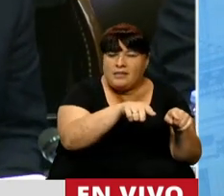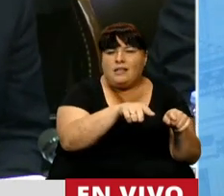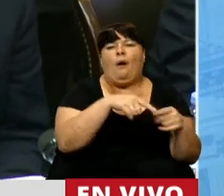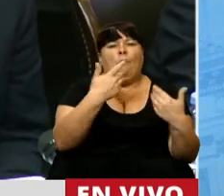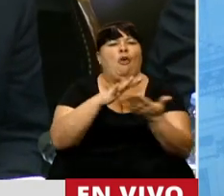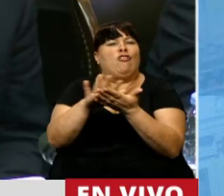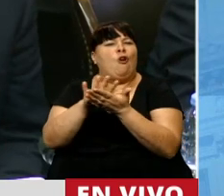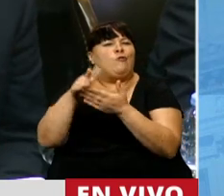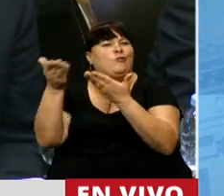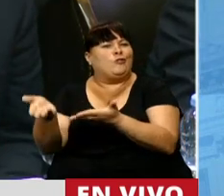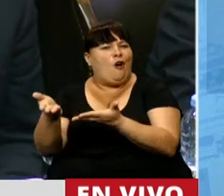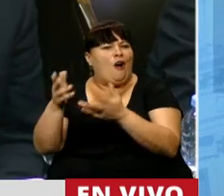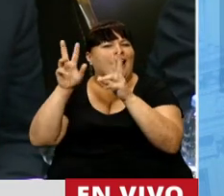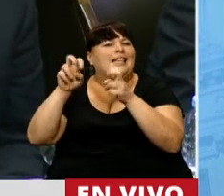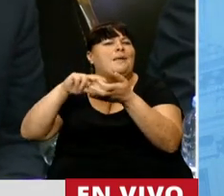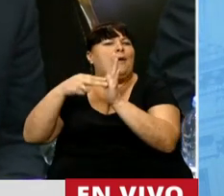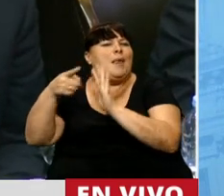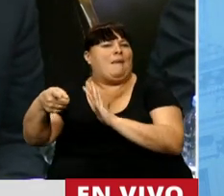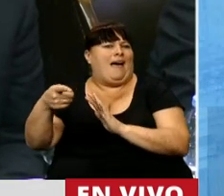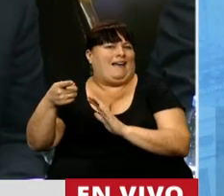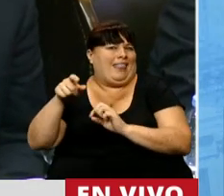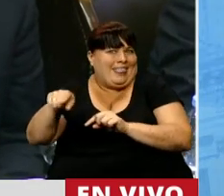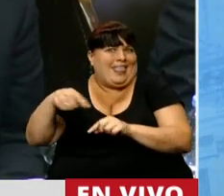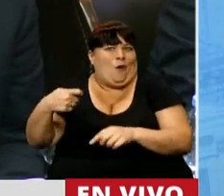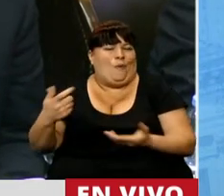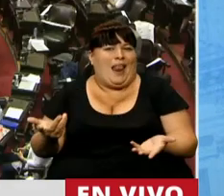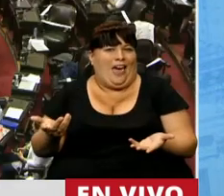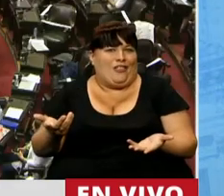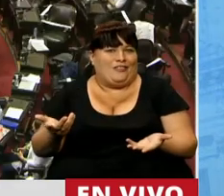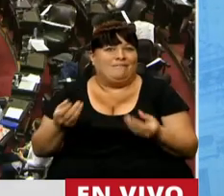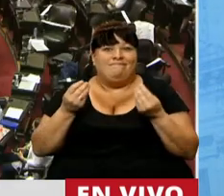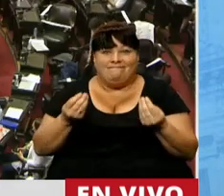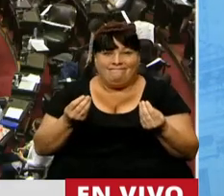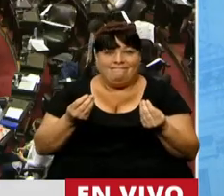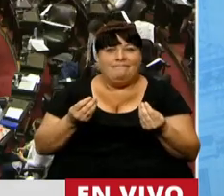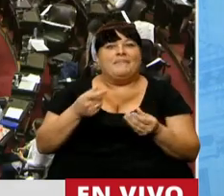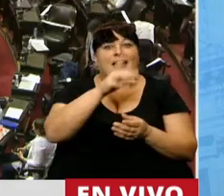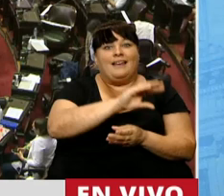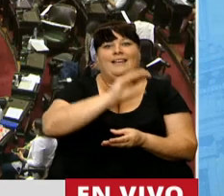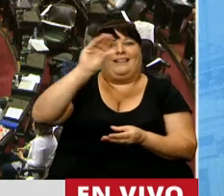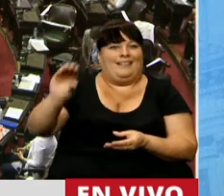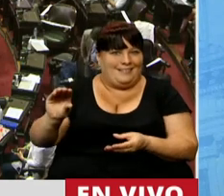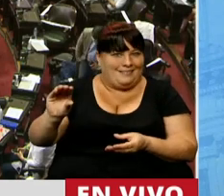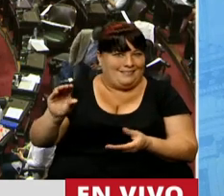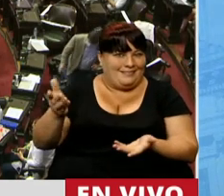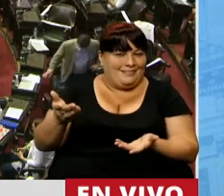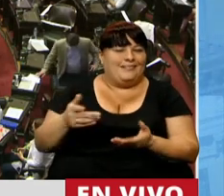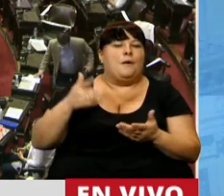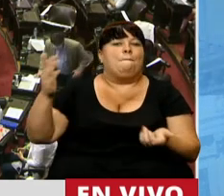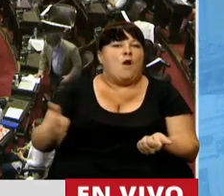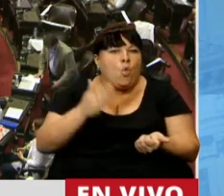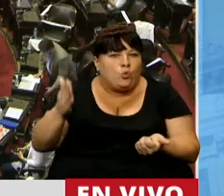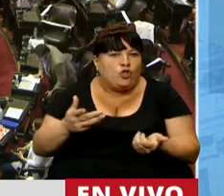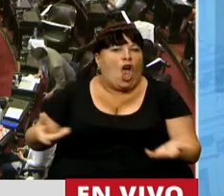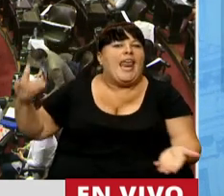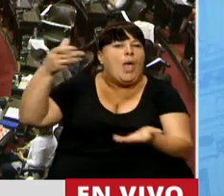se resuelve en la Argentina el problema de fondo, que es la inversión, la